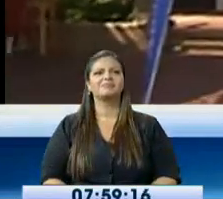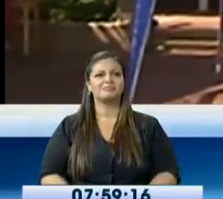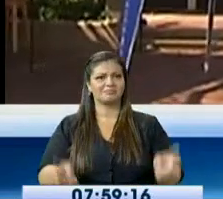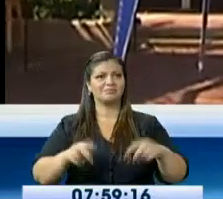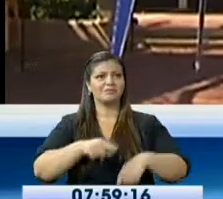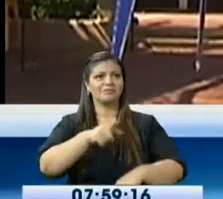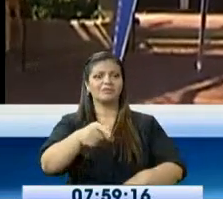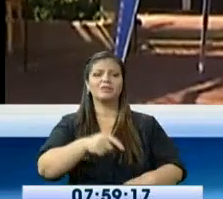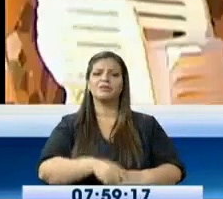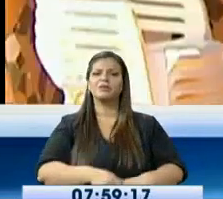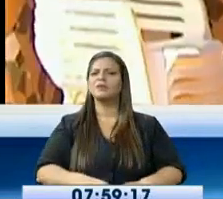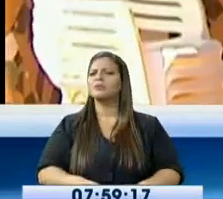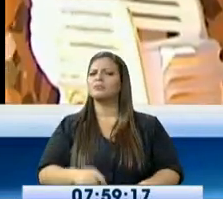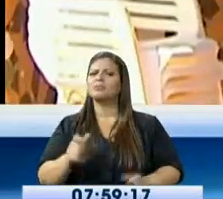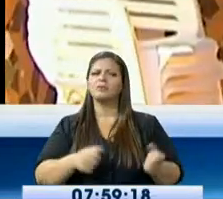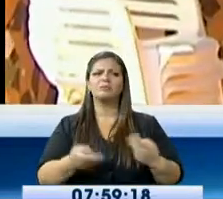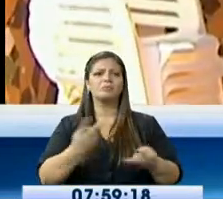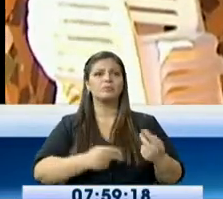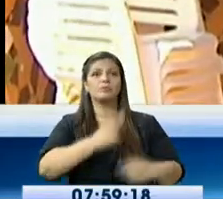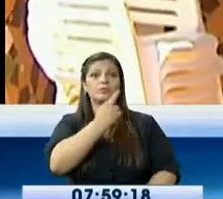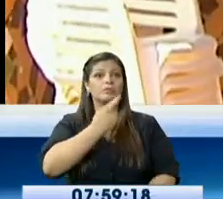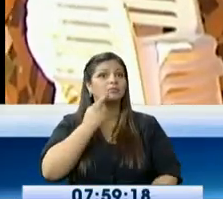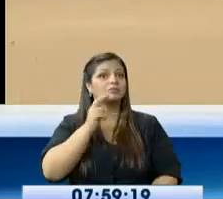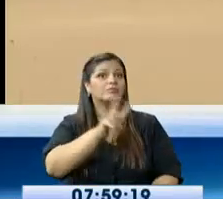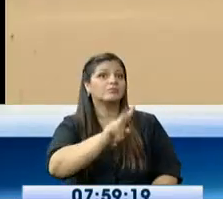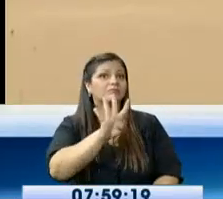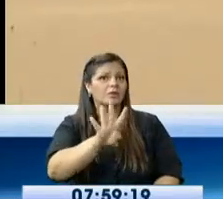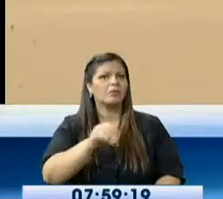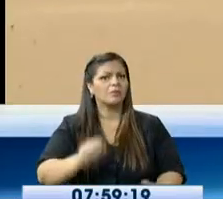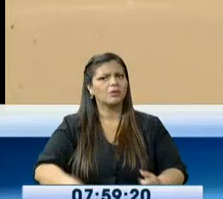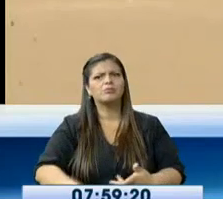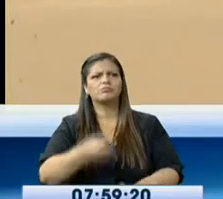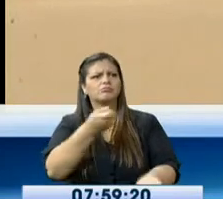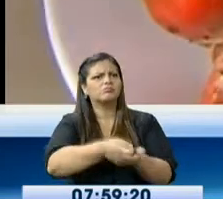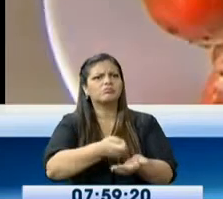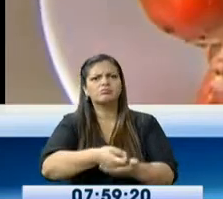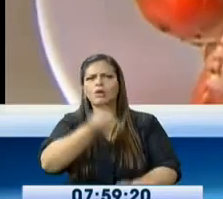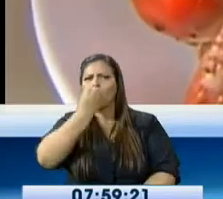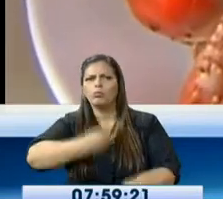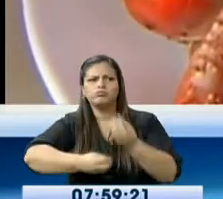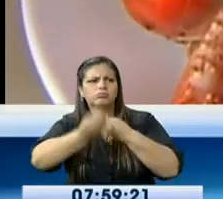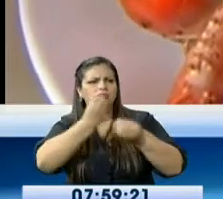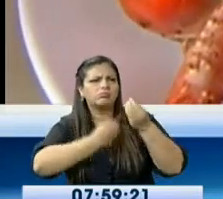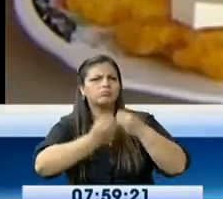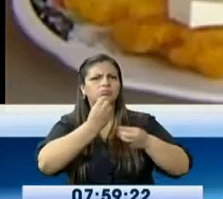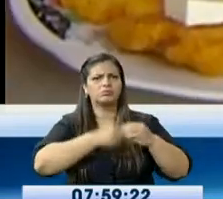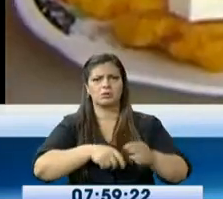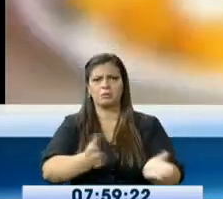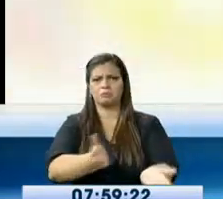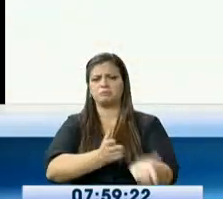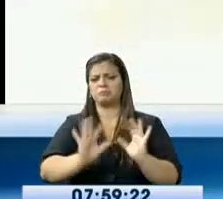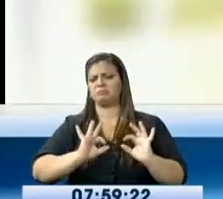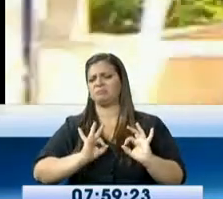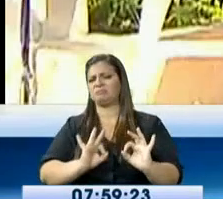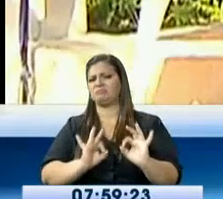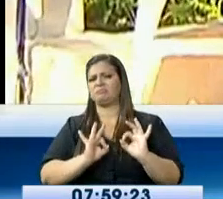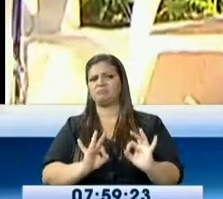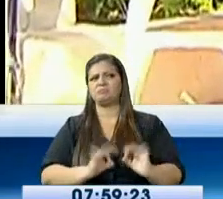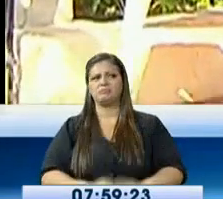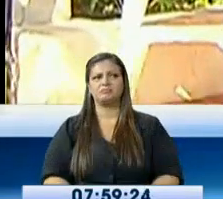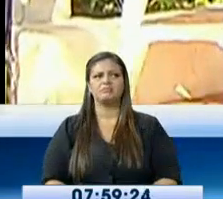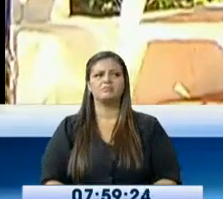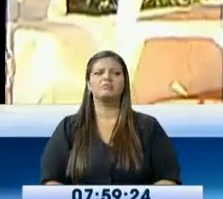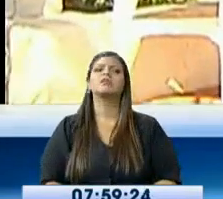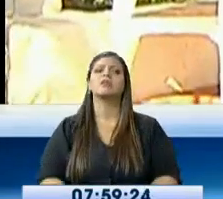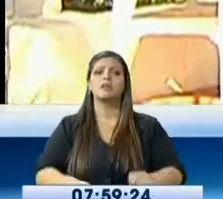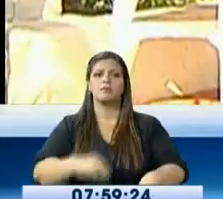turístico con 24 locales de comida. La presidenta de los comerciantes indica que ofrecen un servicio de primera. Por supuesto, por parte